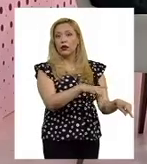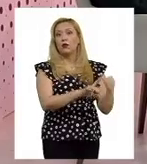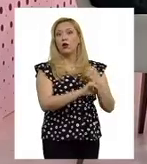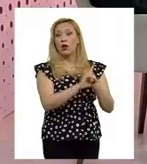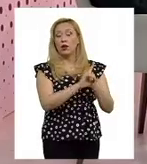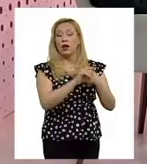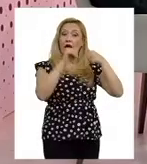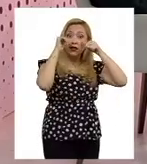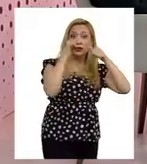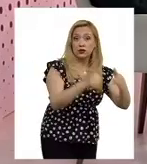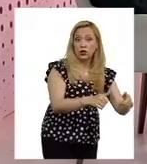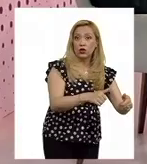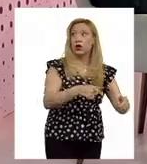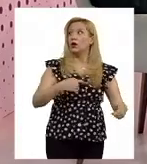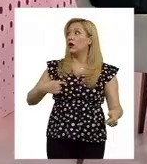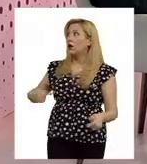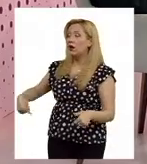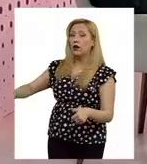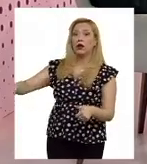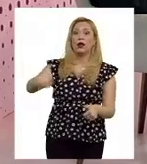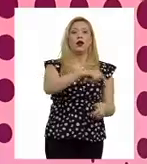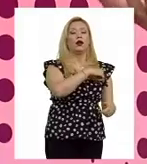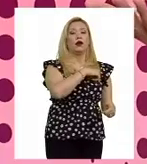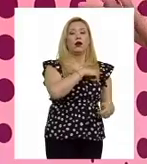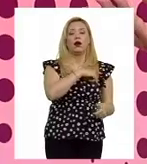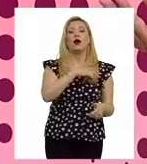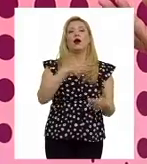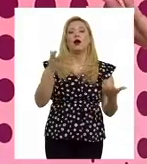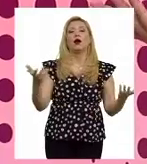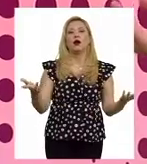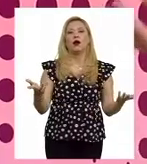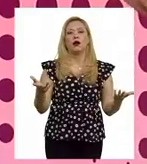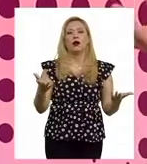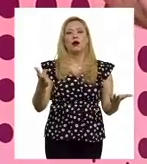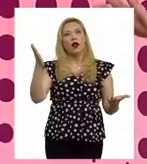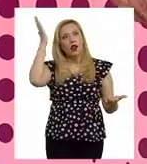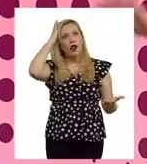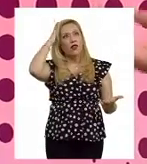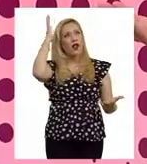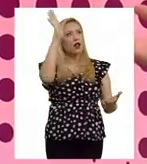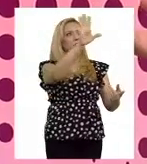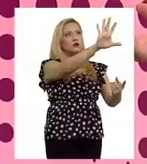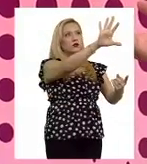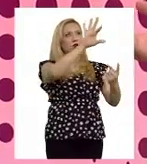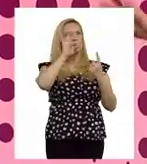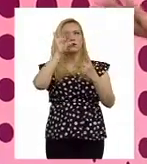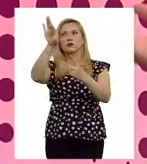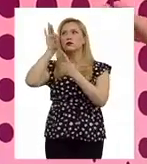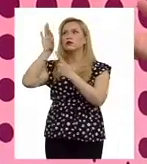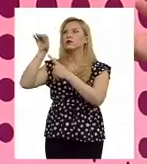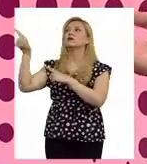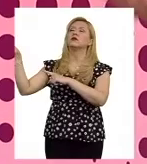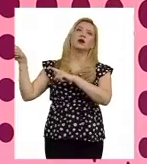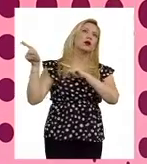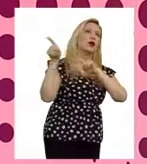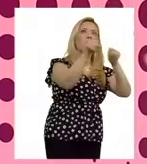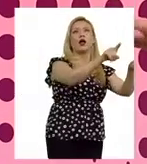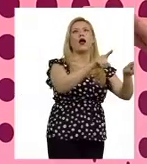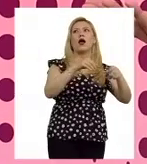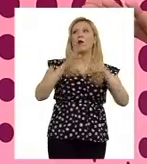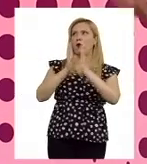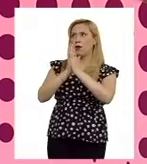supone que nosotros como ciudadanos vamos a elegir a líderes que van a reconocer estas cosas y van a querer